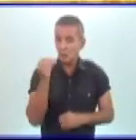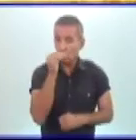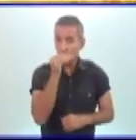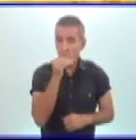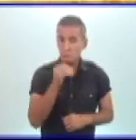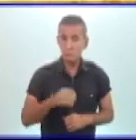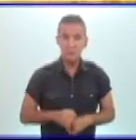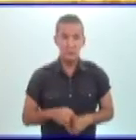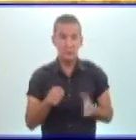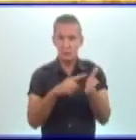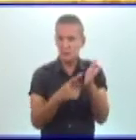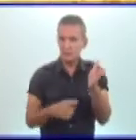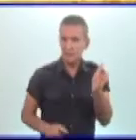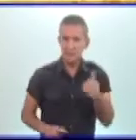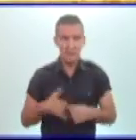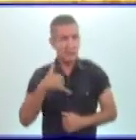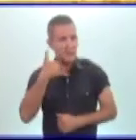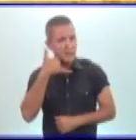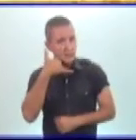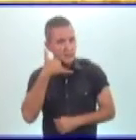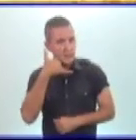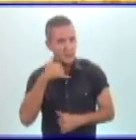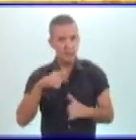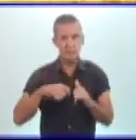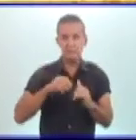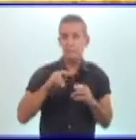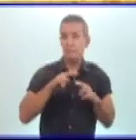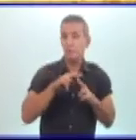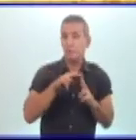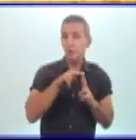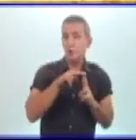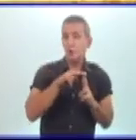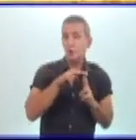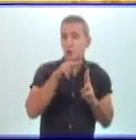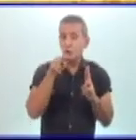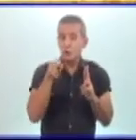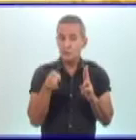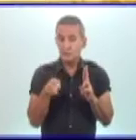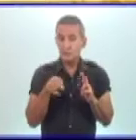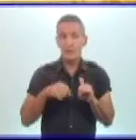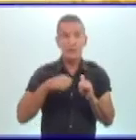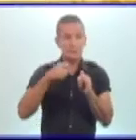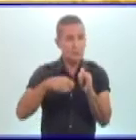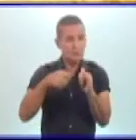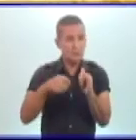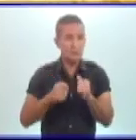teléfono, el cine, pero además el desarrollo de ciencias que hoy, convertidas en